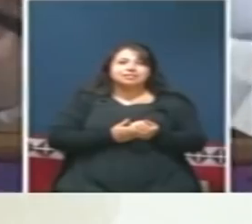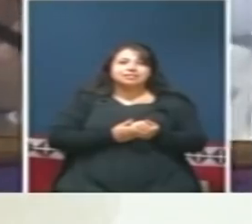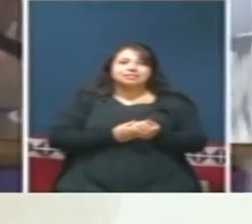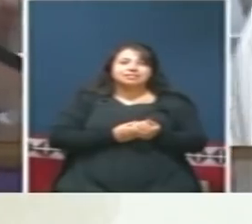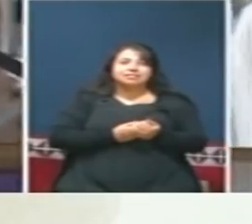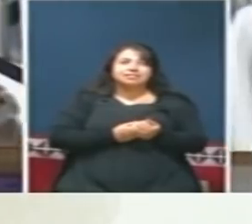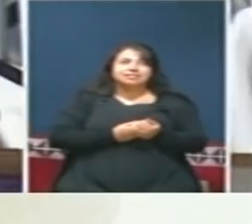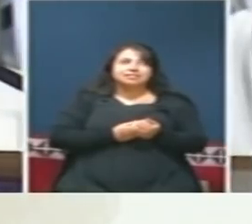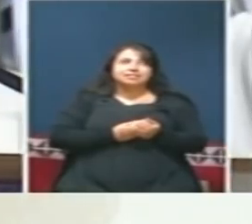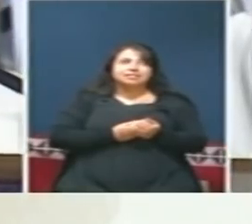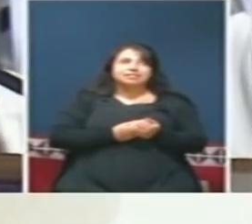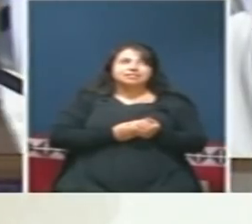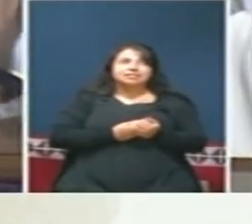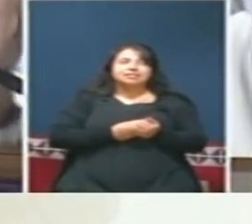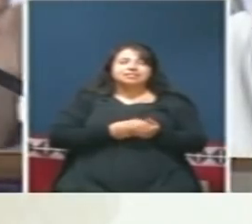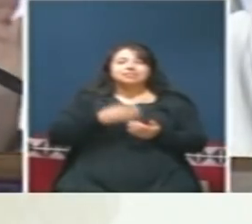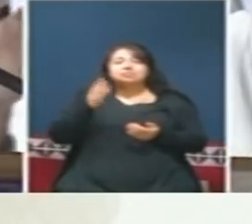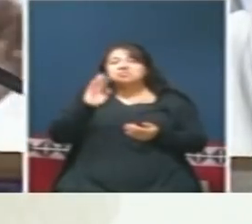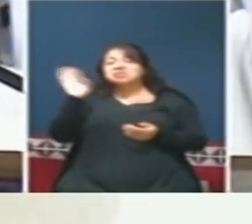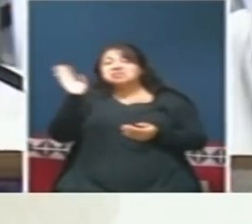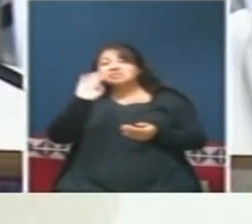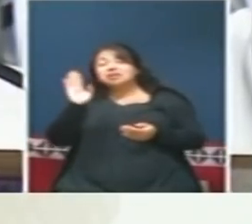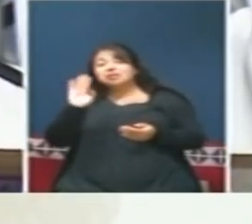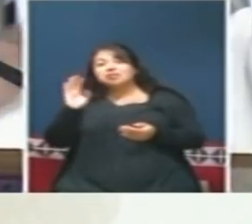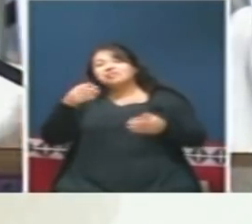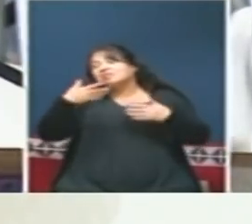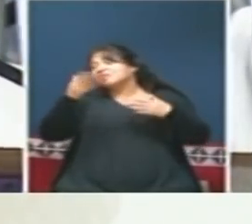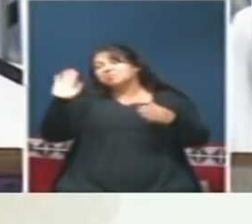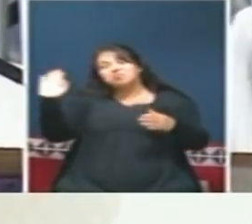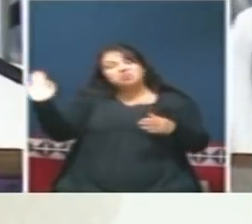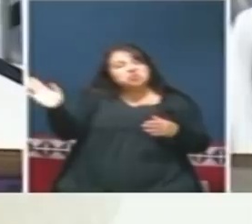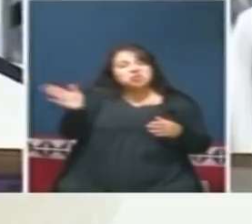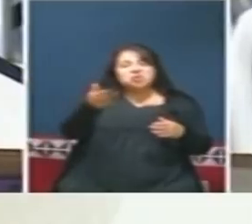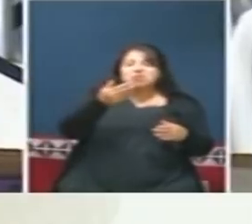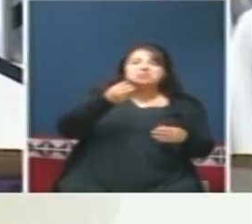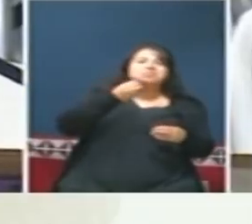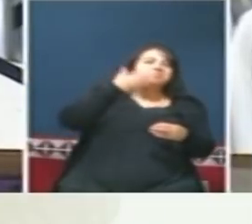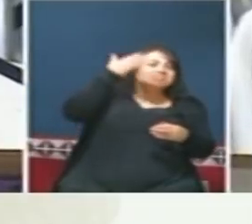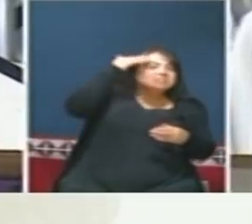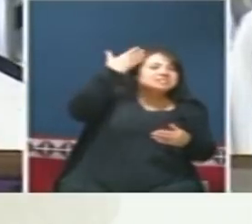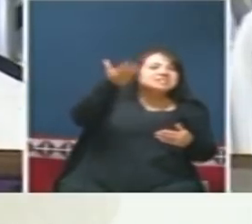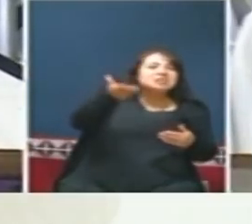No tengo que saludar porque ya nos saludamos mucho todos. Así que